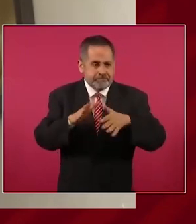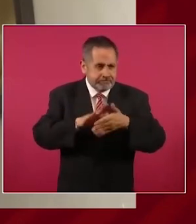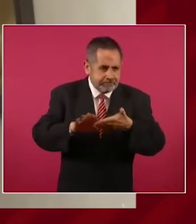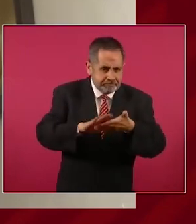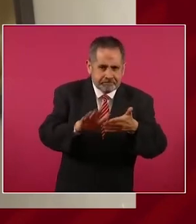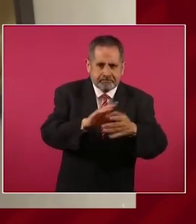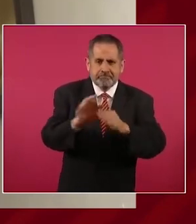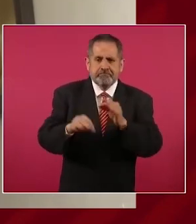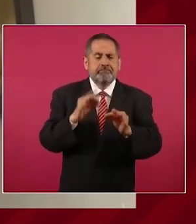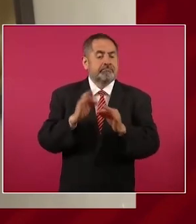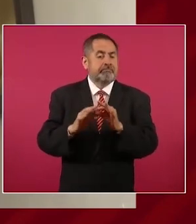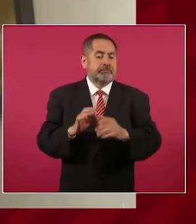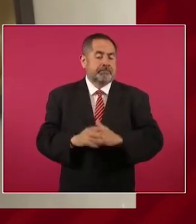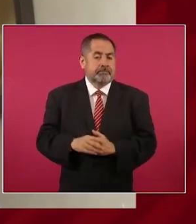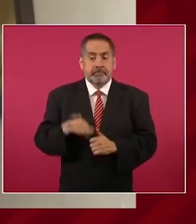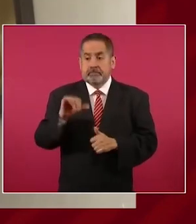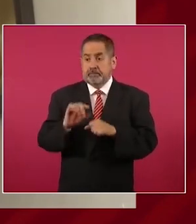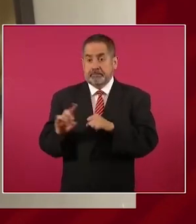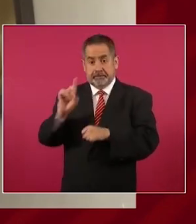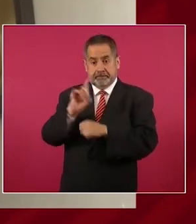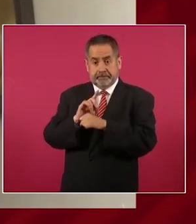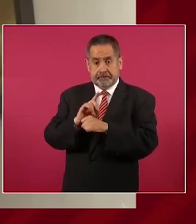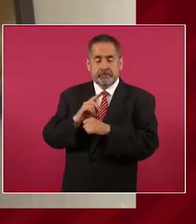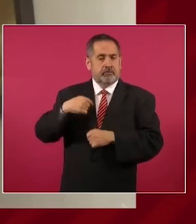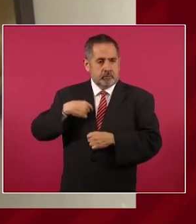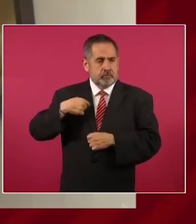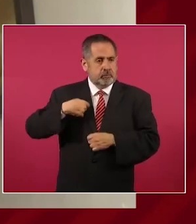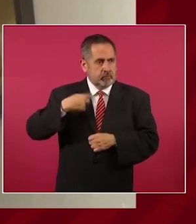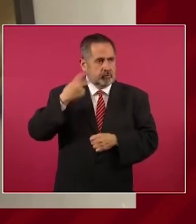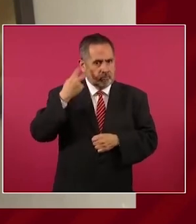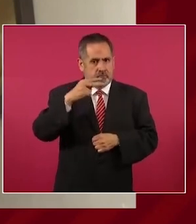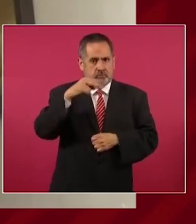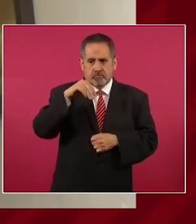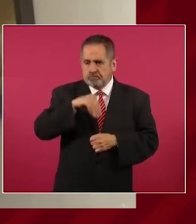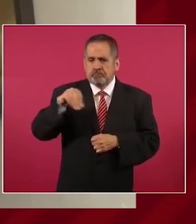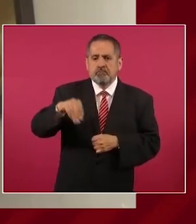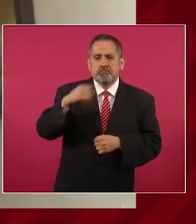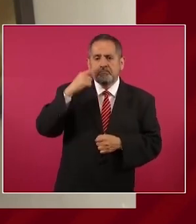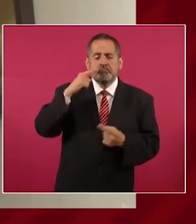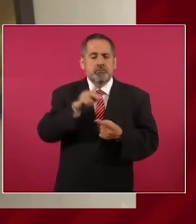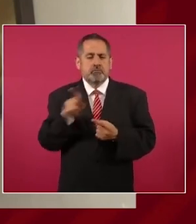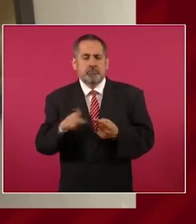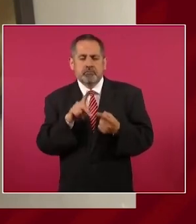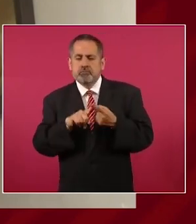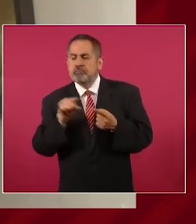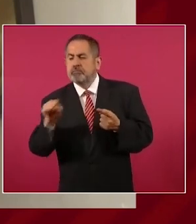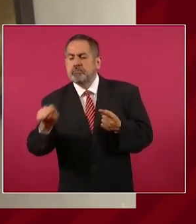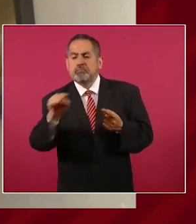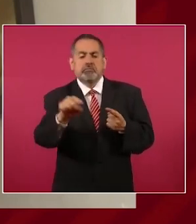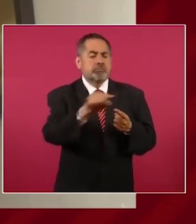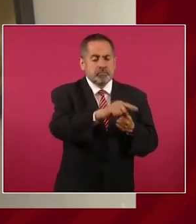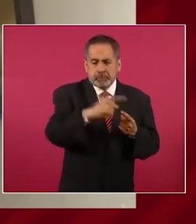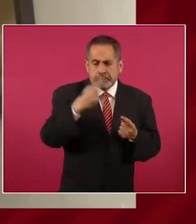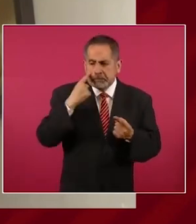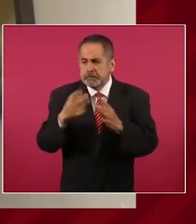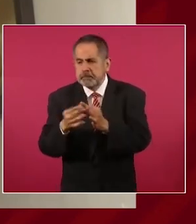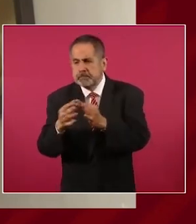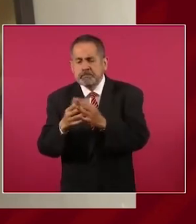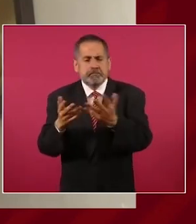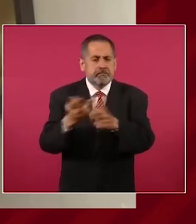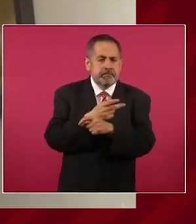de hoy, señor presidente, voy a hacer un recorrido a Tecuala, Rosa Morada y a Huajicori. El día de ayer estuvimos